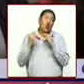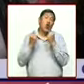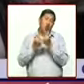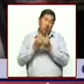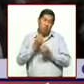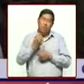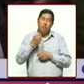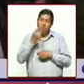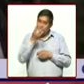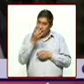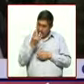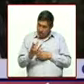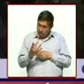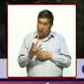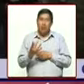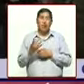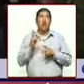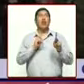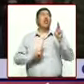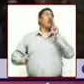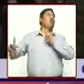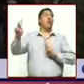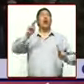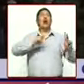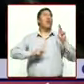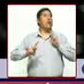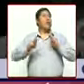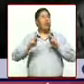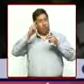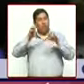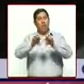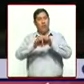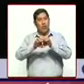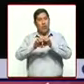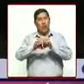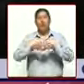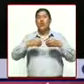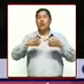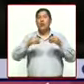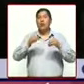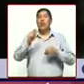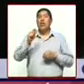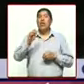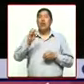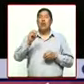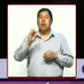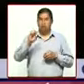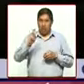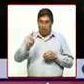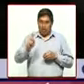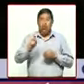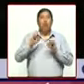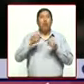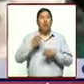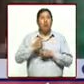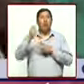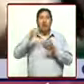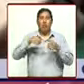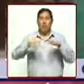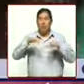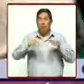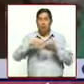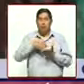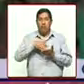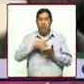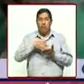La reforma también ha generado preocupación por su impacto en el Tratado Comercial T-MEC, ya que algunos temen que afecte la estabilidad legal